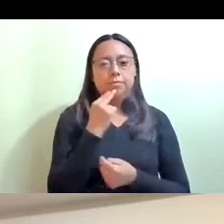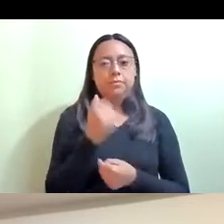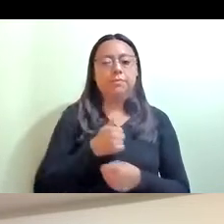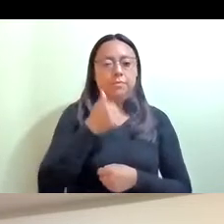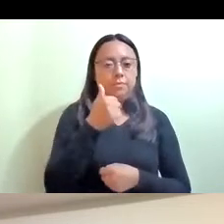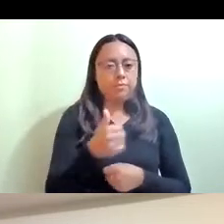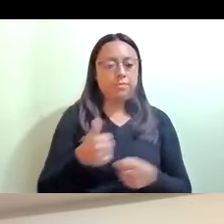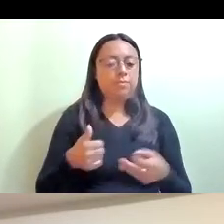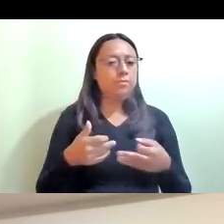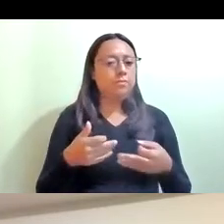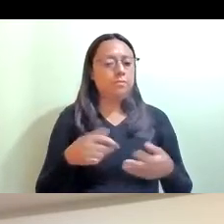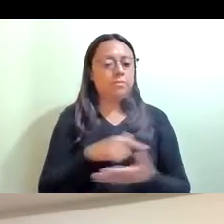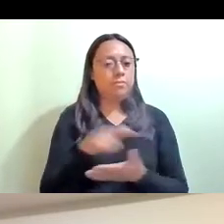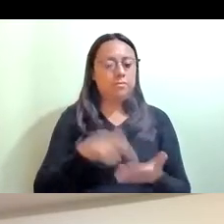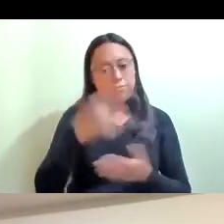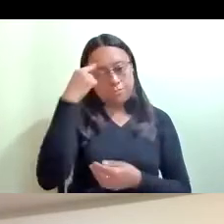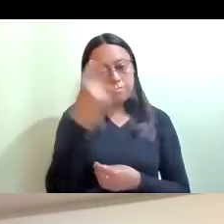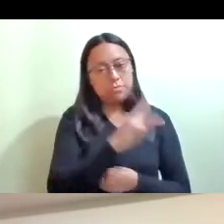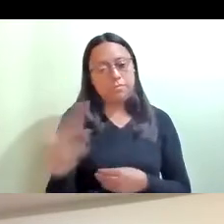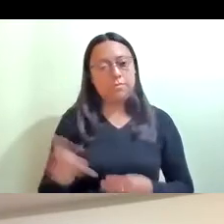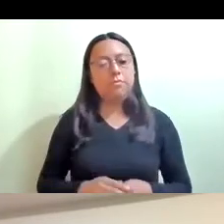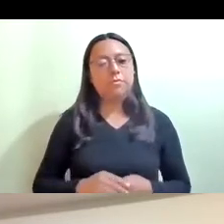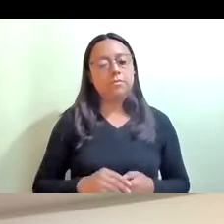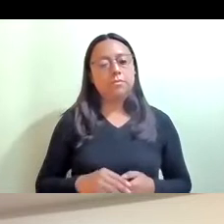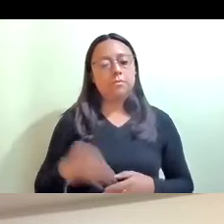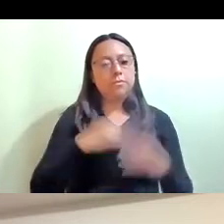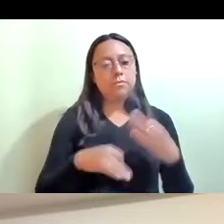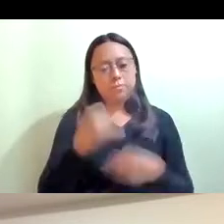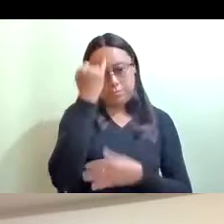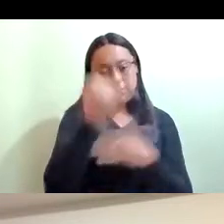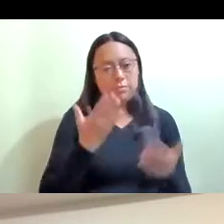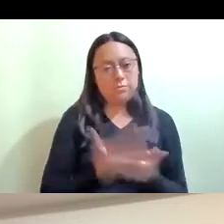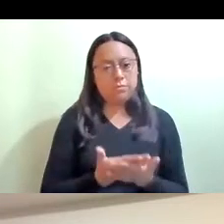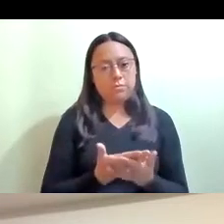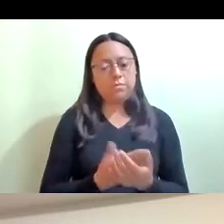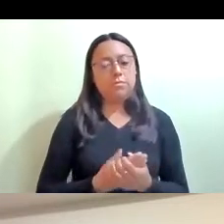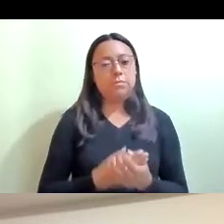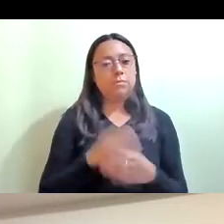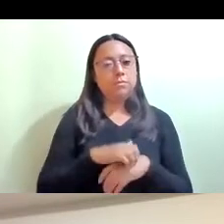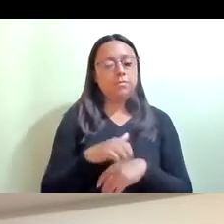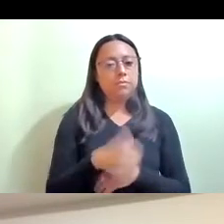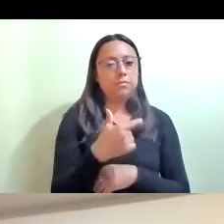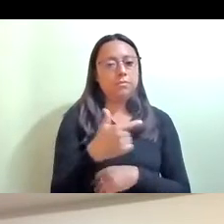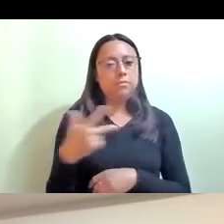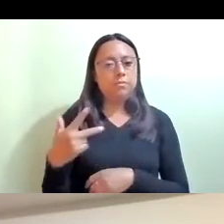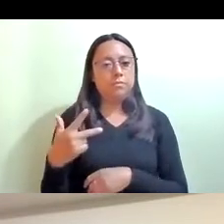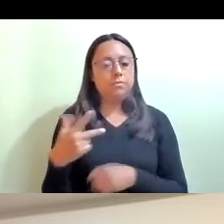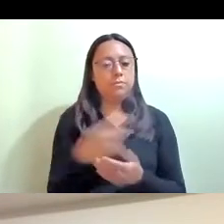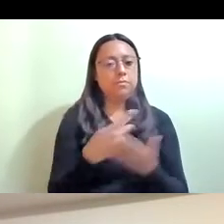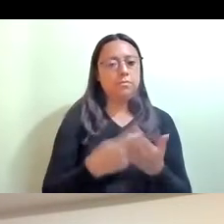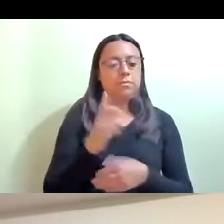Espacio Público las iniciativas enlistadas con los numerales 7 y 8 del orden del día de mañana.